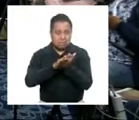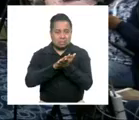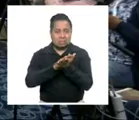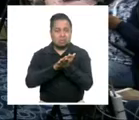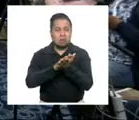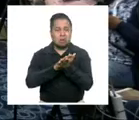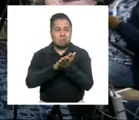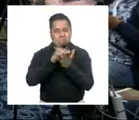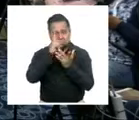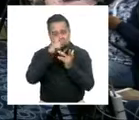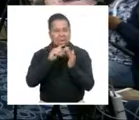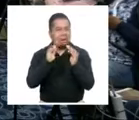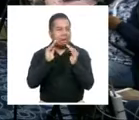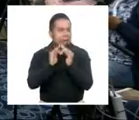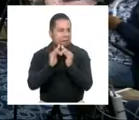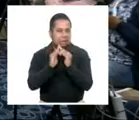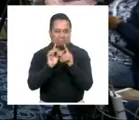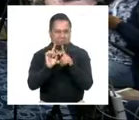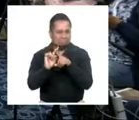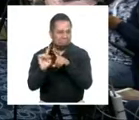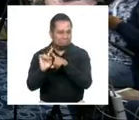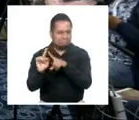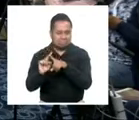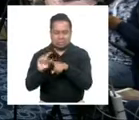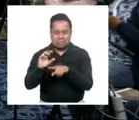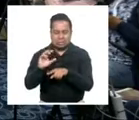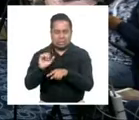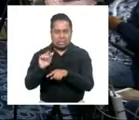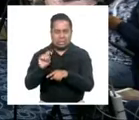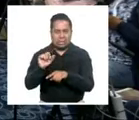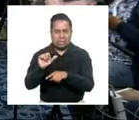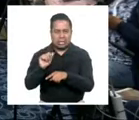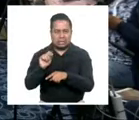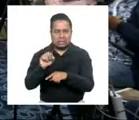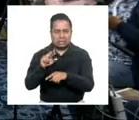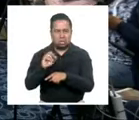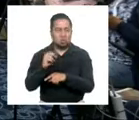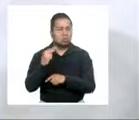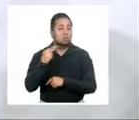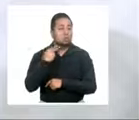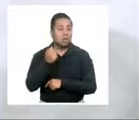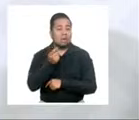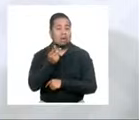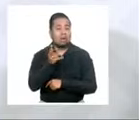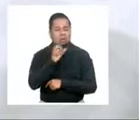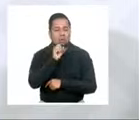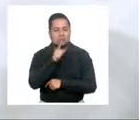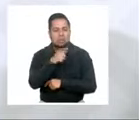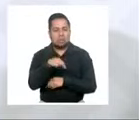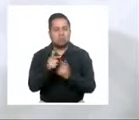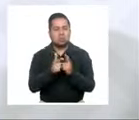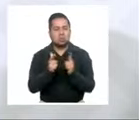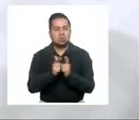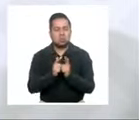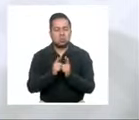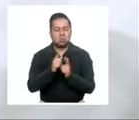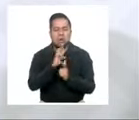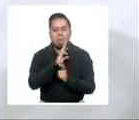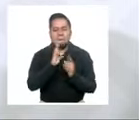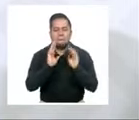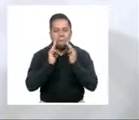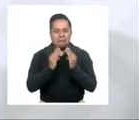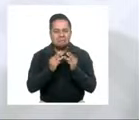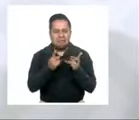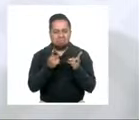de los registros que hubo, del catastro, de los notarios, este cartel del despojo,